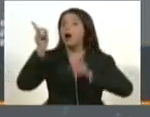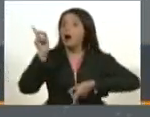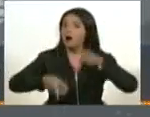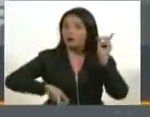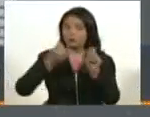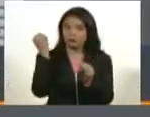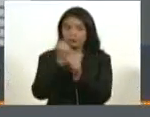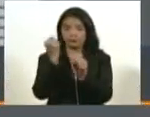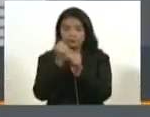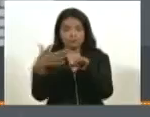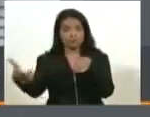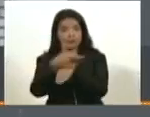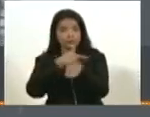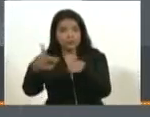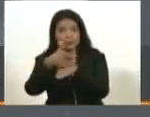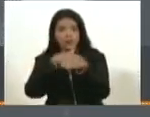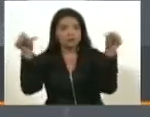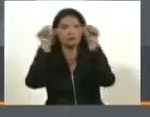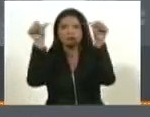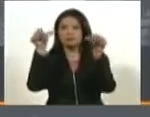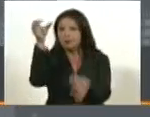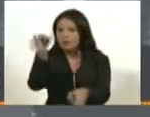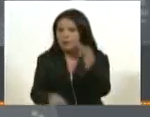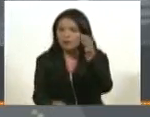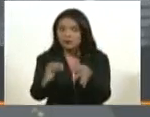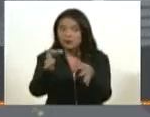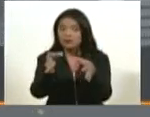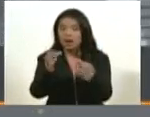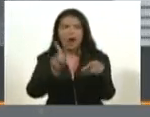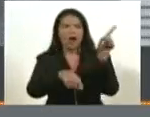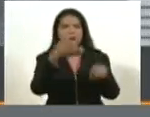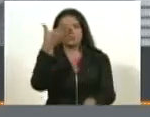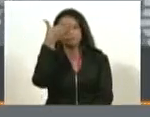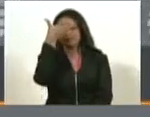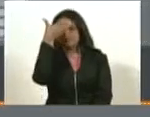funcionarios del sistema de justicia se les olvida.